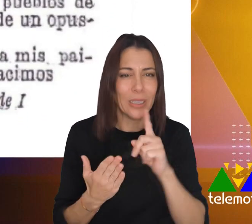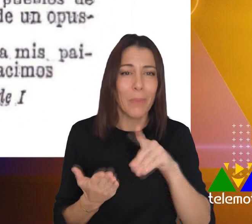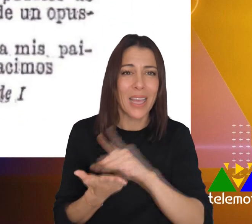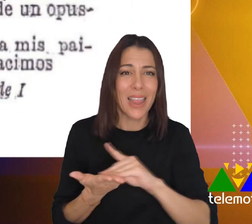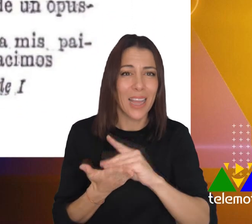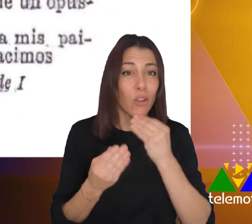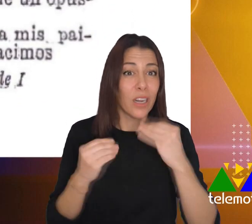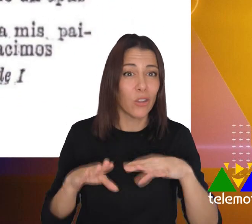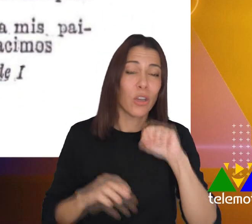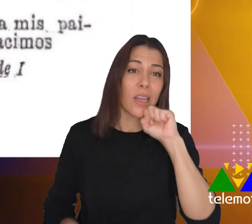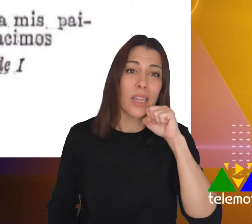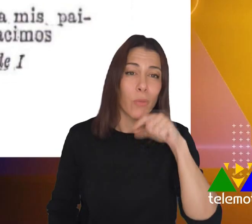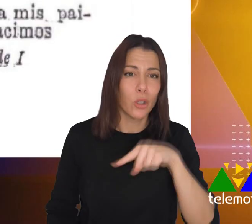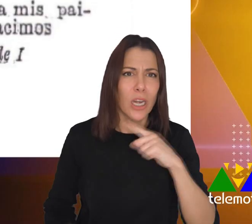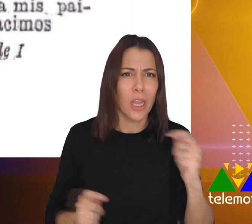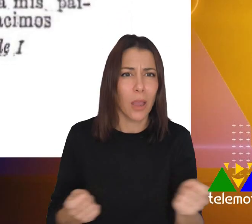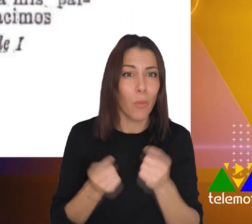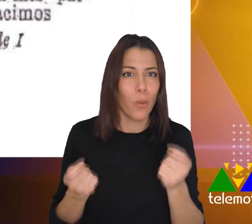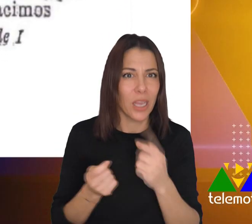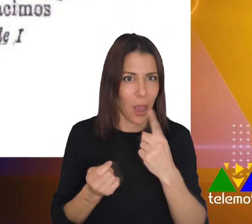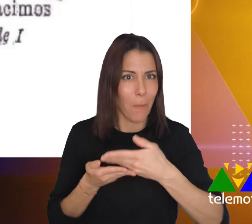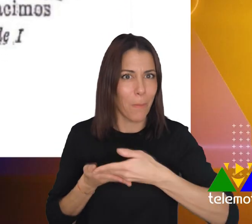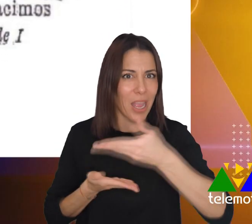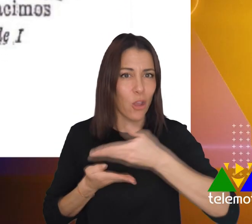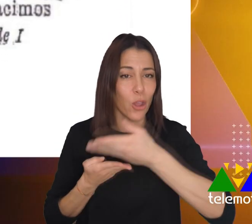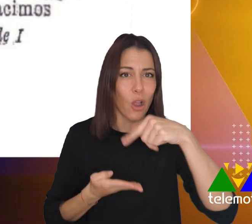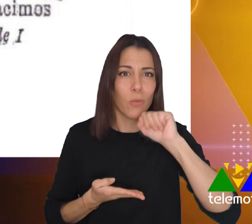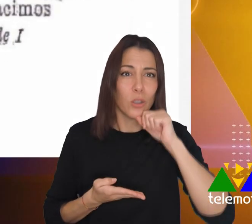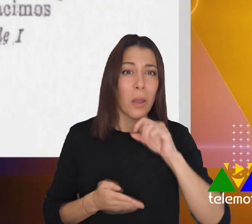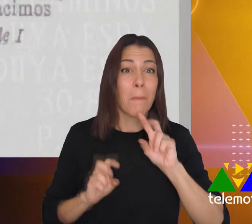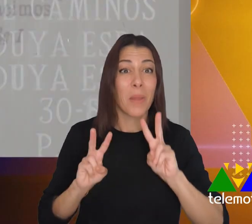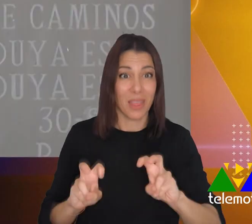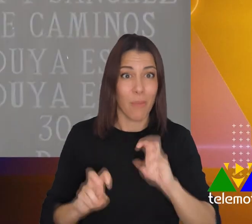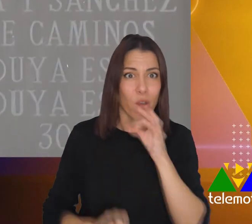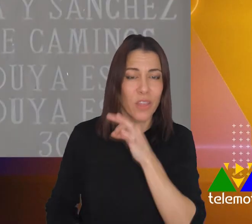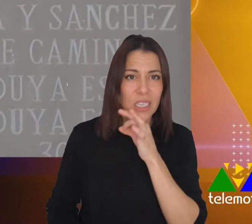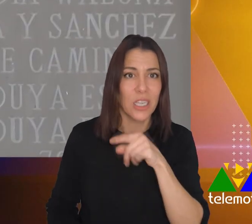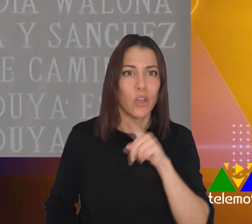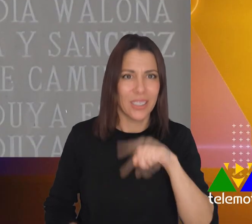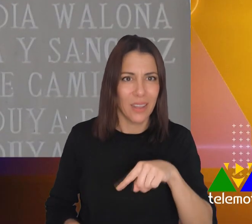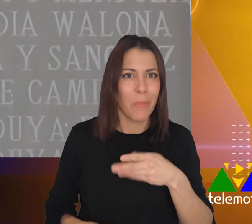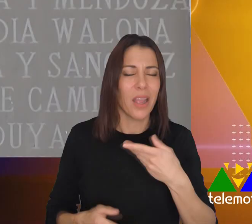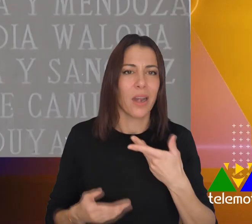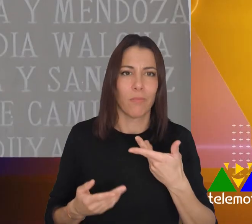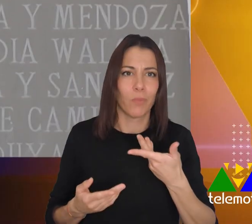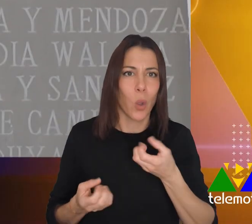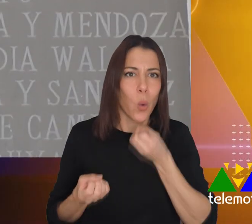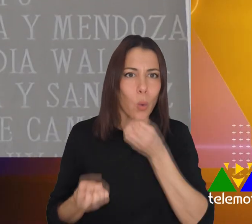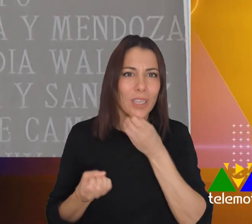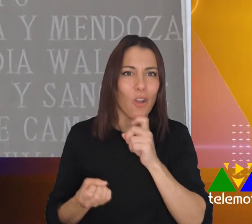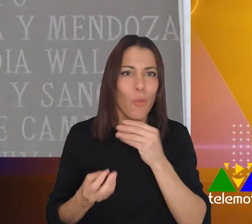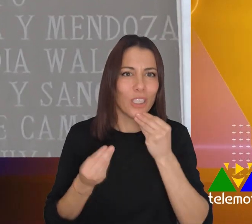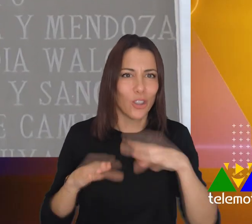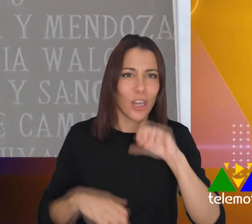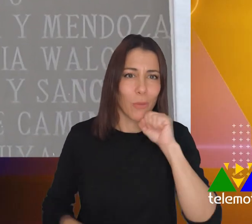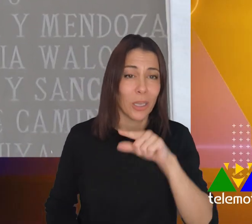sobre la historia de Motril, que publica en uno de los periódicos motrileños de principios del siglo, que también habla de la historia de Motril, que fue uno de